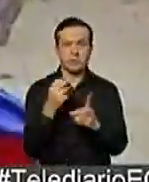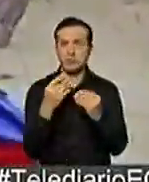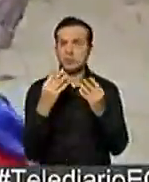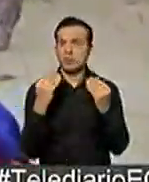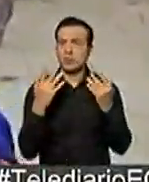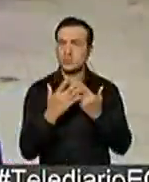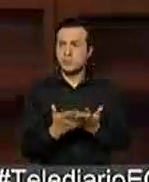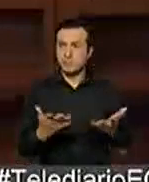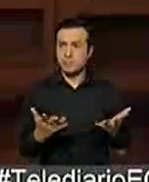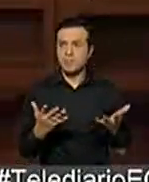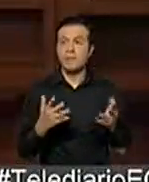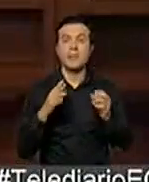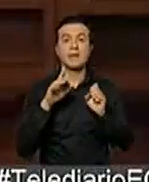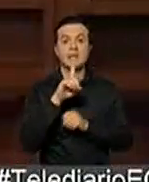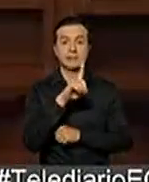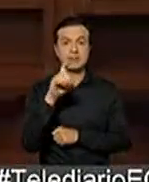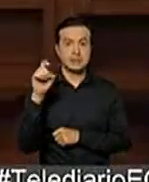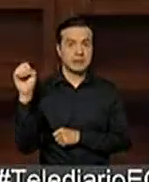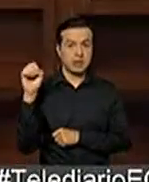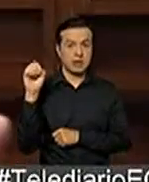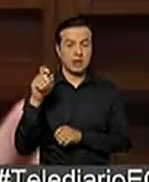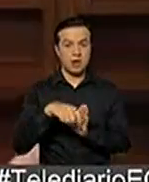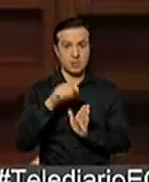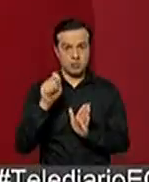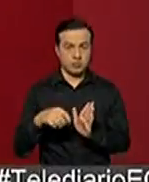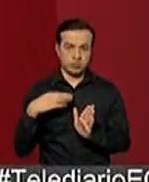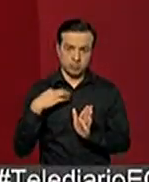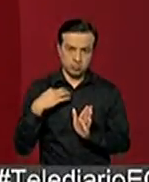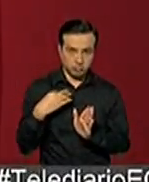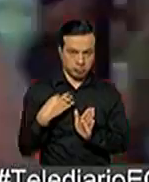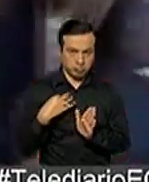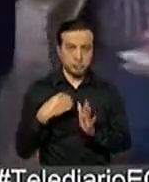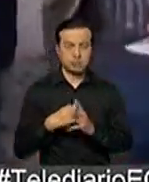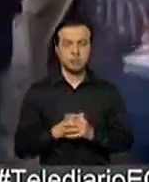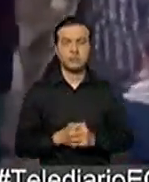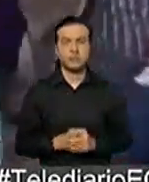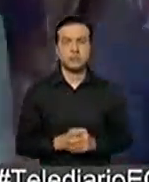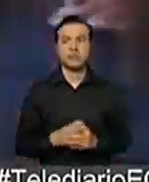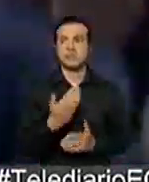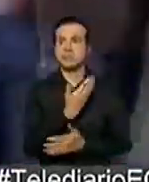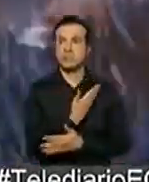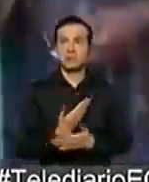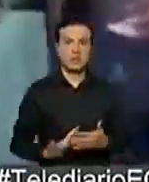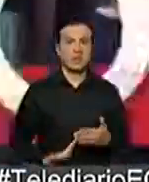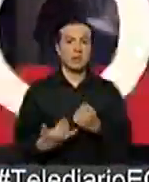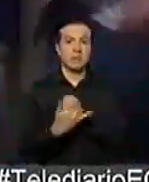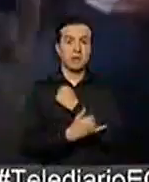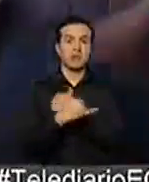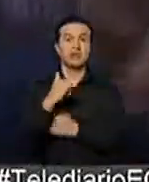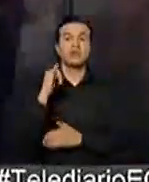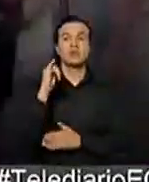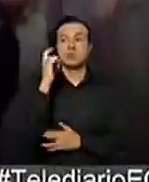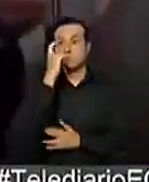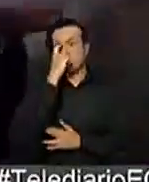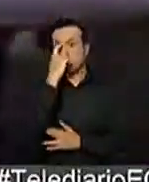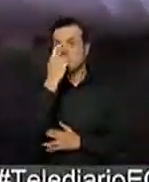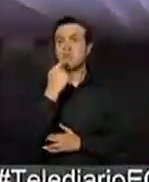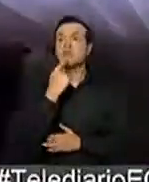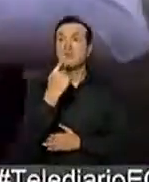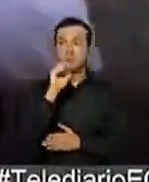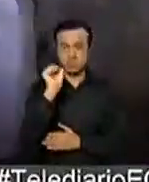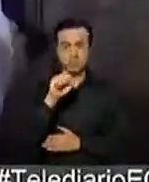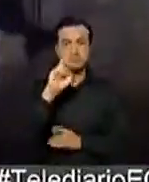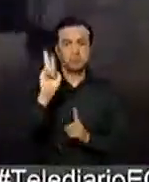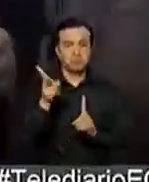manifestaciones. Son más de 100 abogados disponibles. Y el presidente de Bolivia, Evo Morales, aseguró que irá a